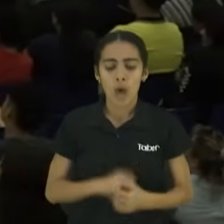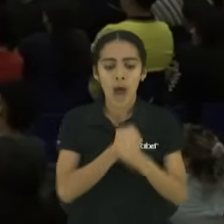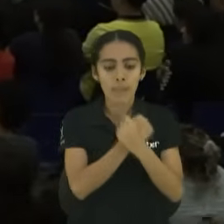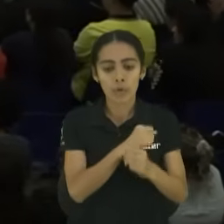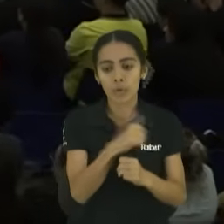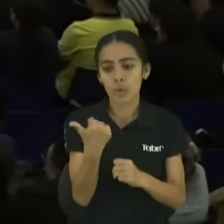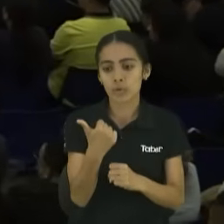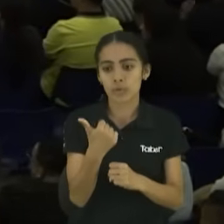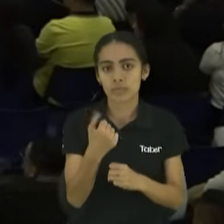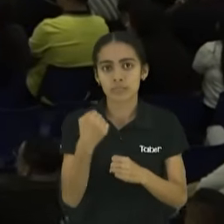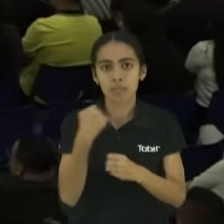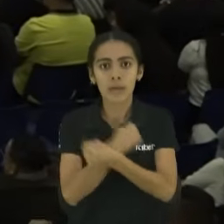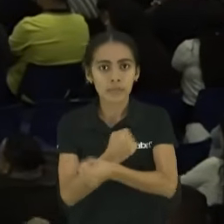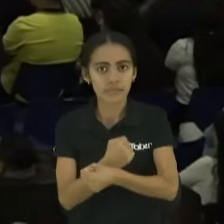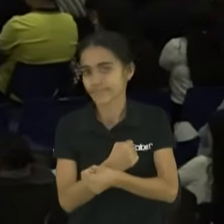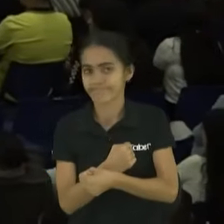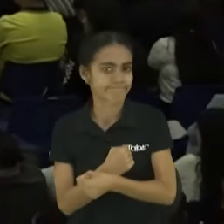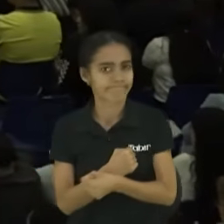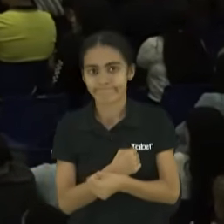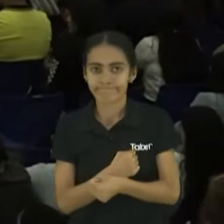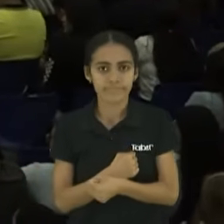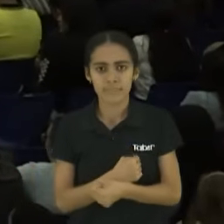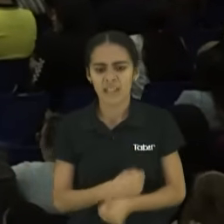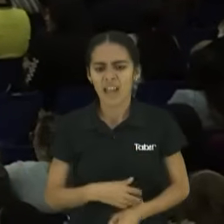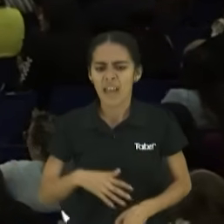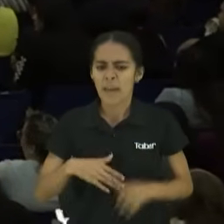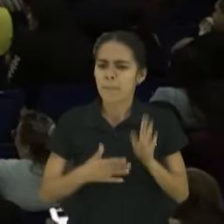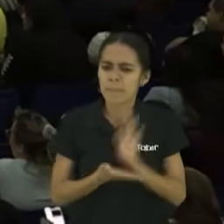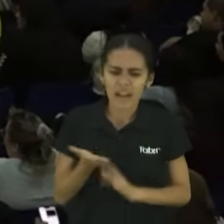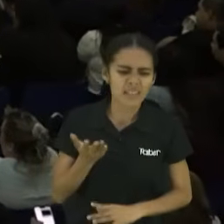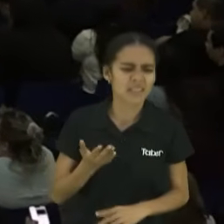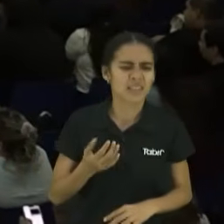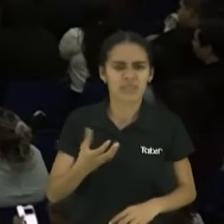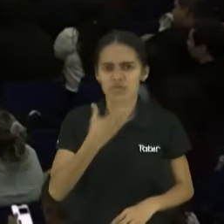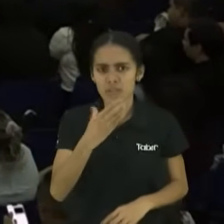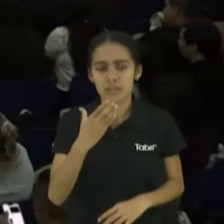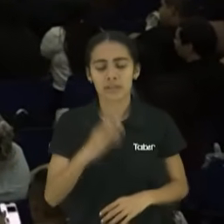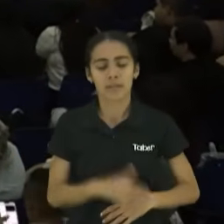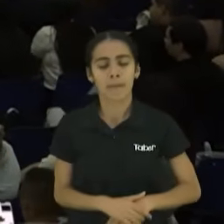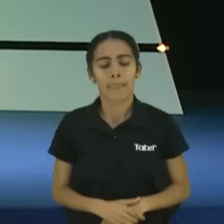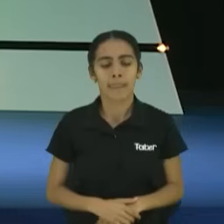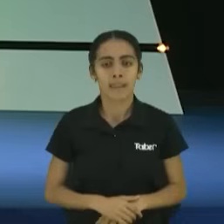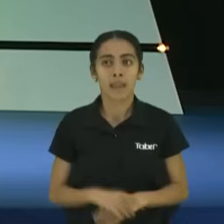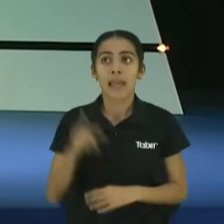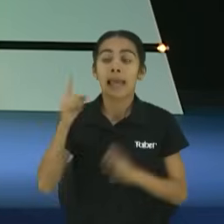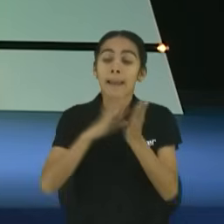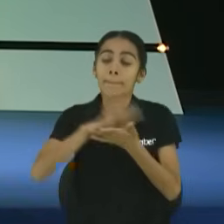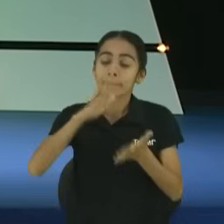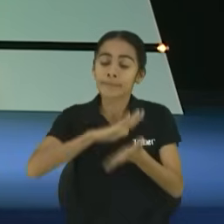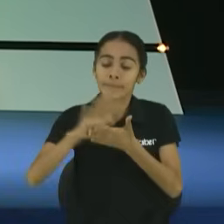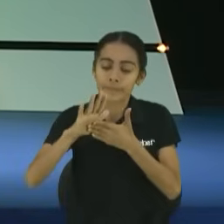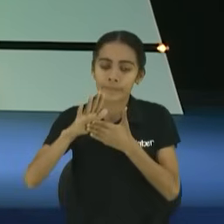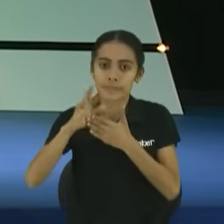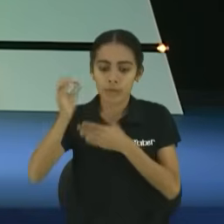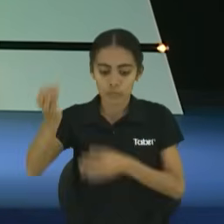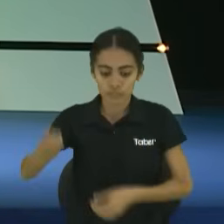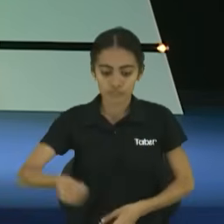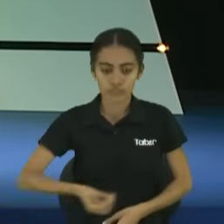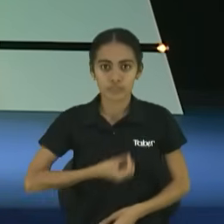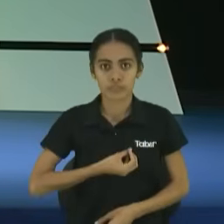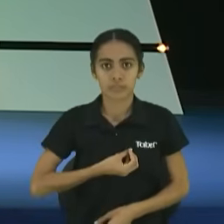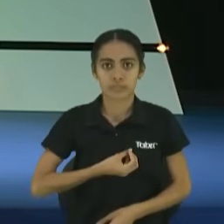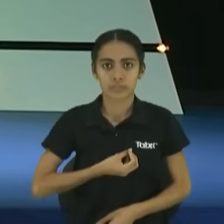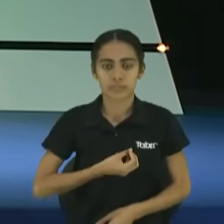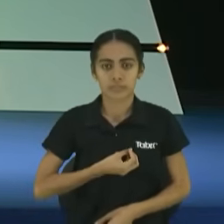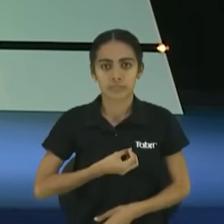Mentira. Más nos inquieta, más nos llena la cabeza. Amigo y hermano, el accionar del Espíritu Santo es el que más